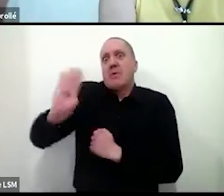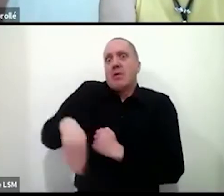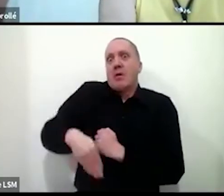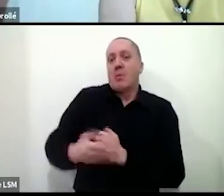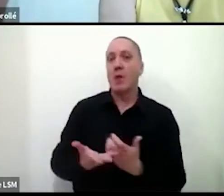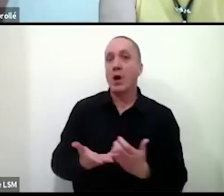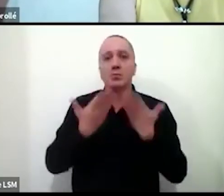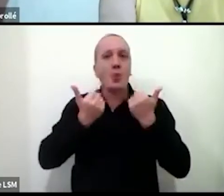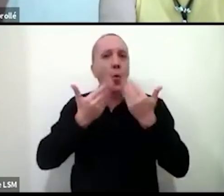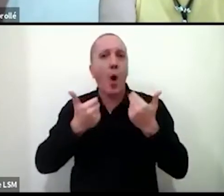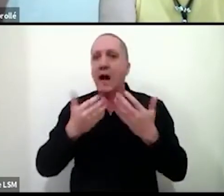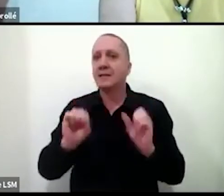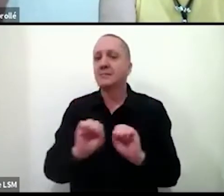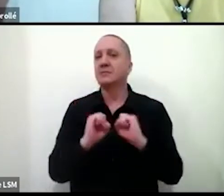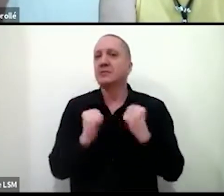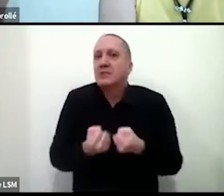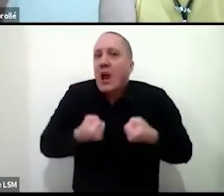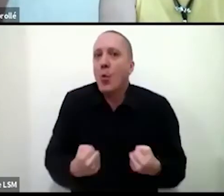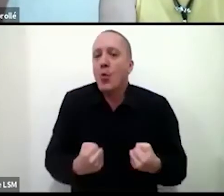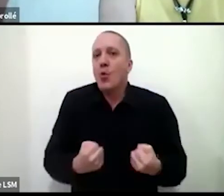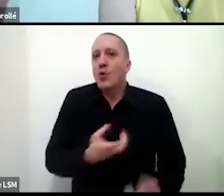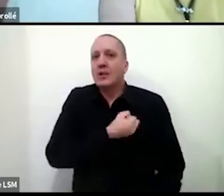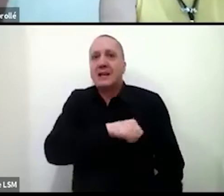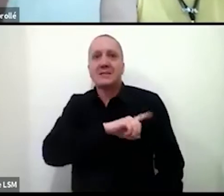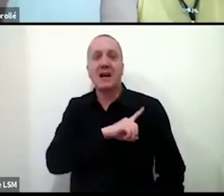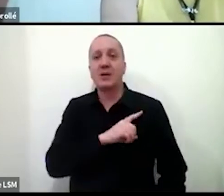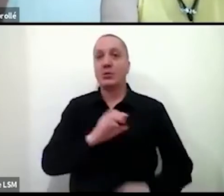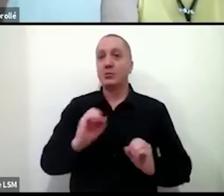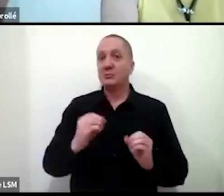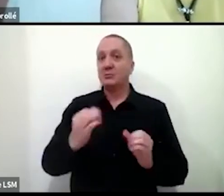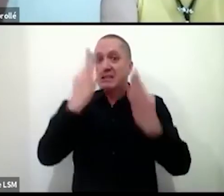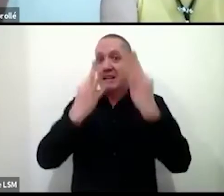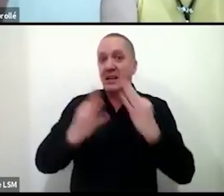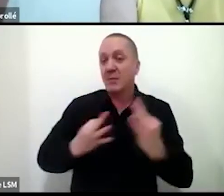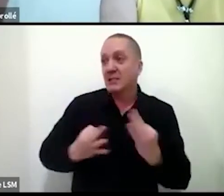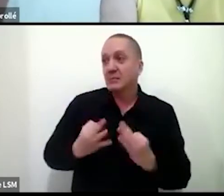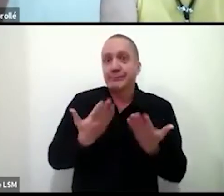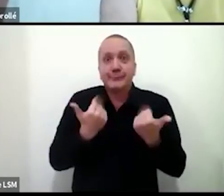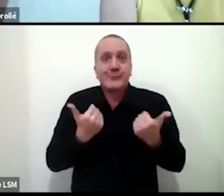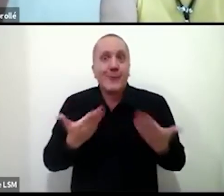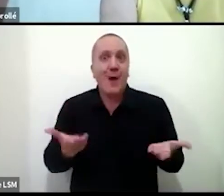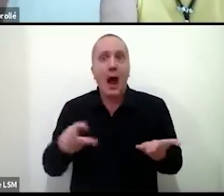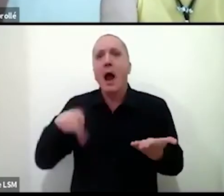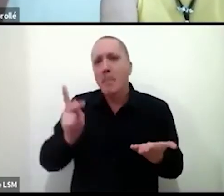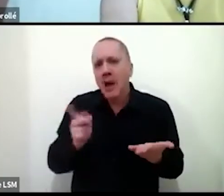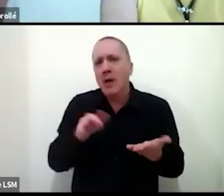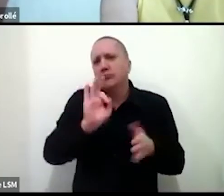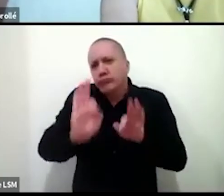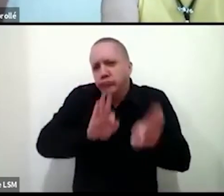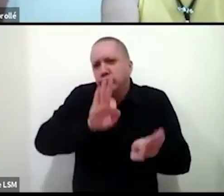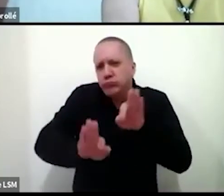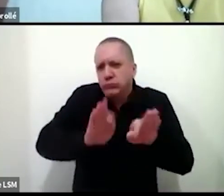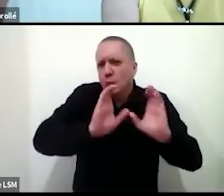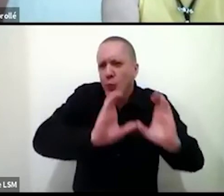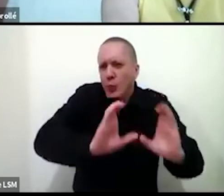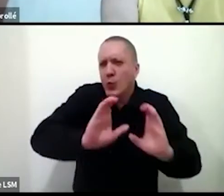de salud a no acceder a un tratamiento, aunque no existe un tratamiento, pero por lo menos tener este cuidado necesario